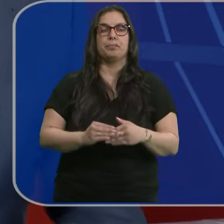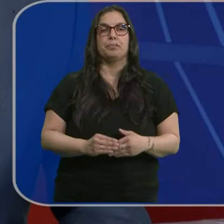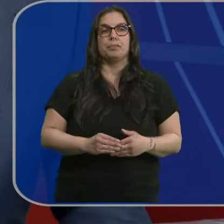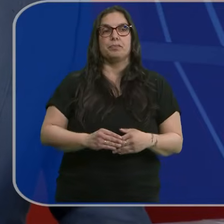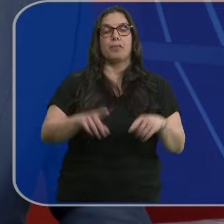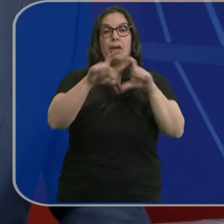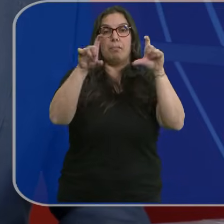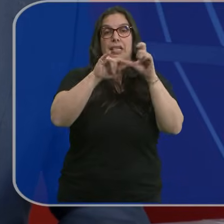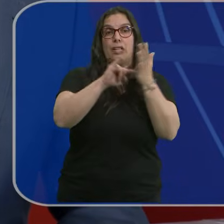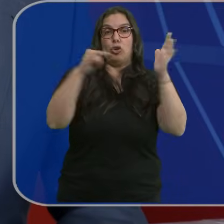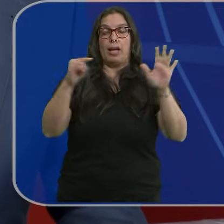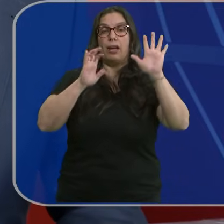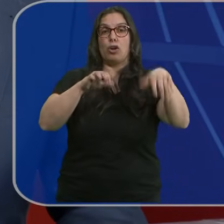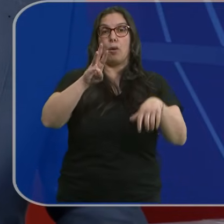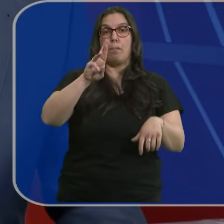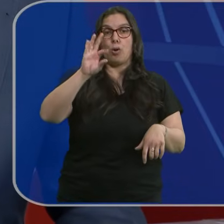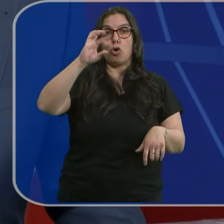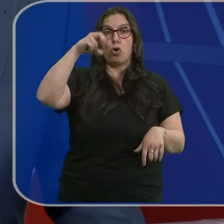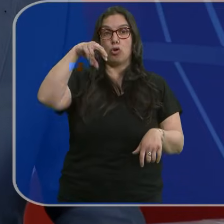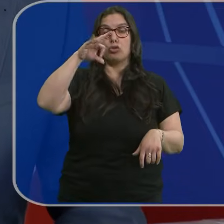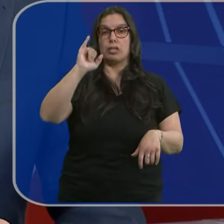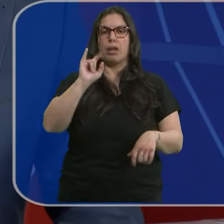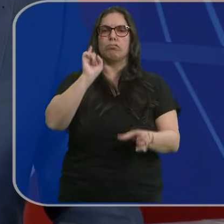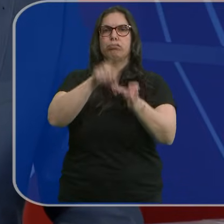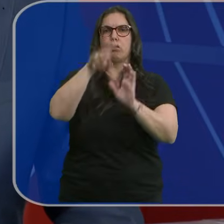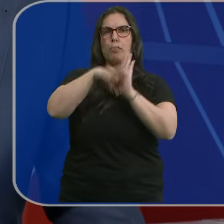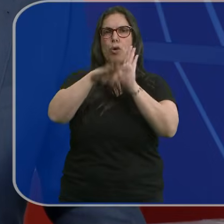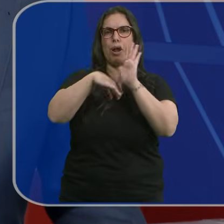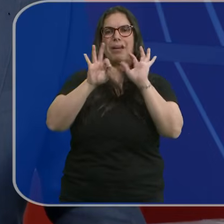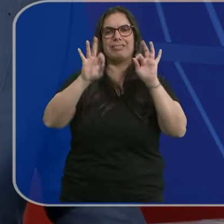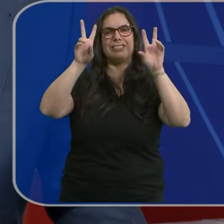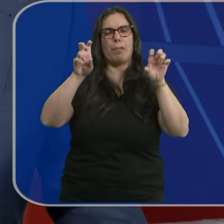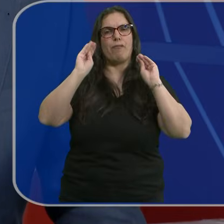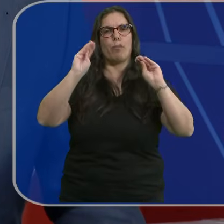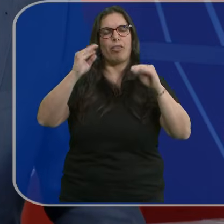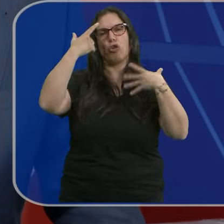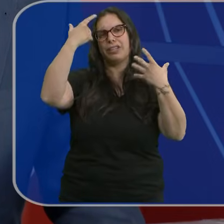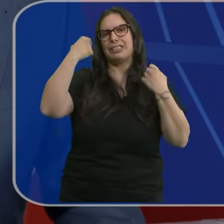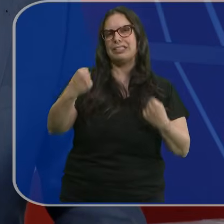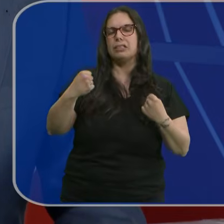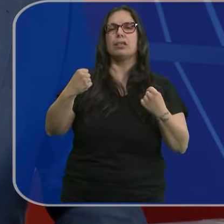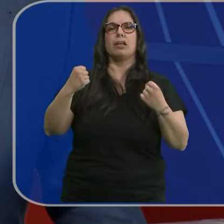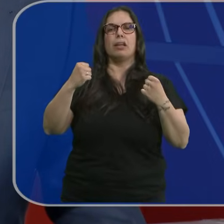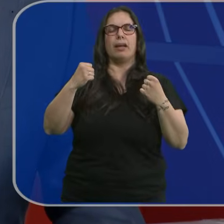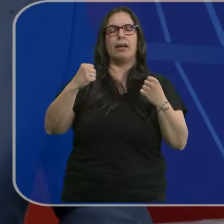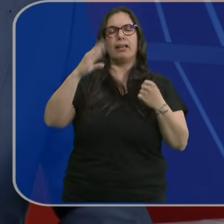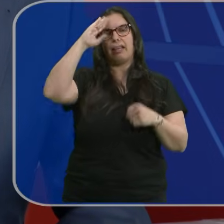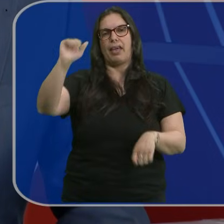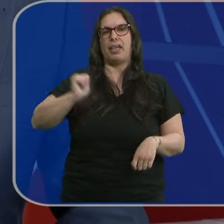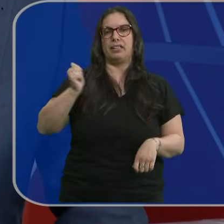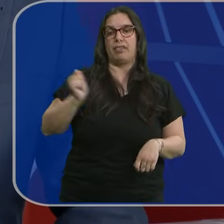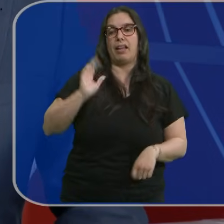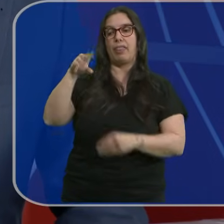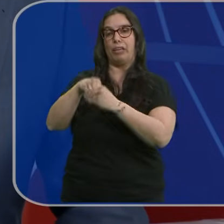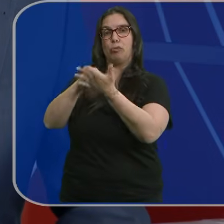tecnológica leonesa Proconsi se ha unido al programa Experience Plus con formaciones en ciberseguridad e inteligencia artificial. Forma parte del proyecto del ECIL